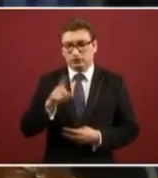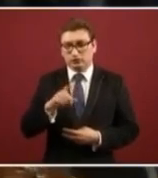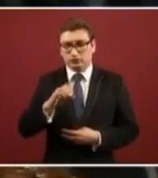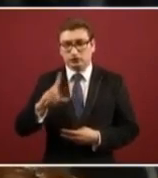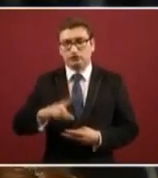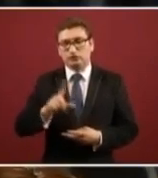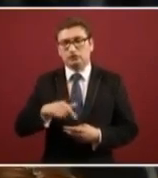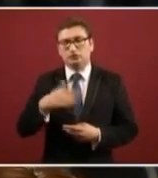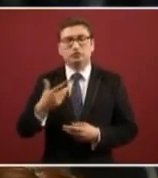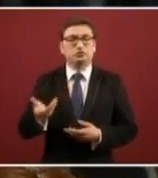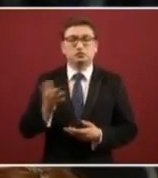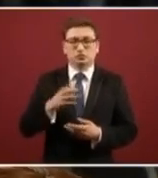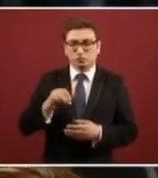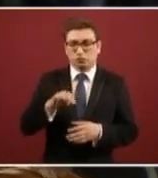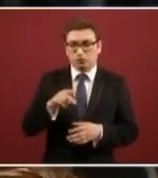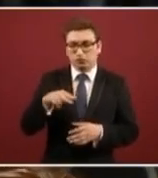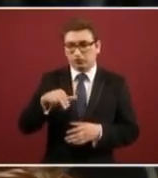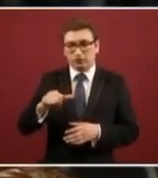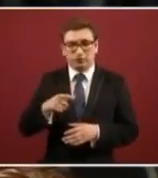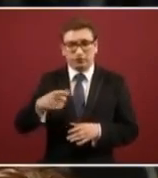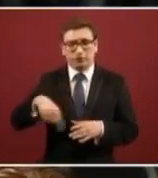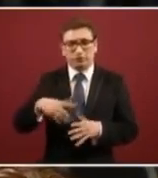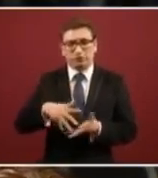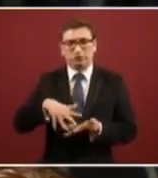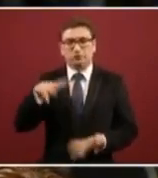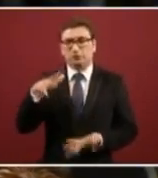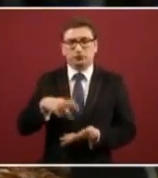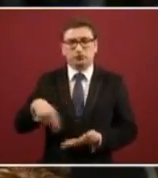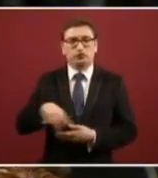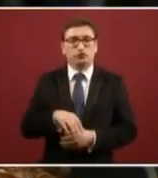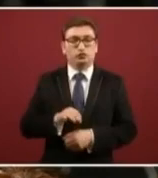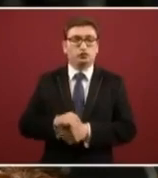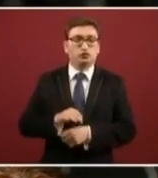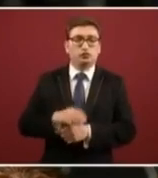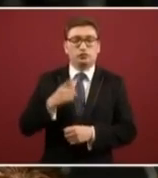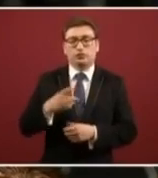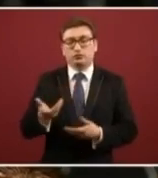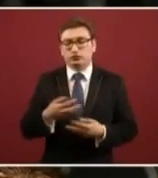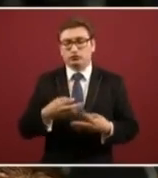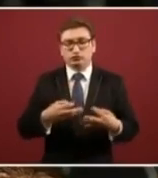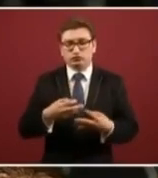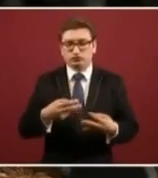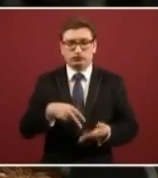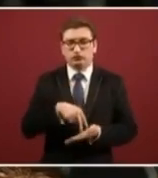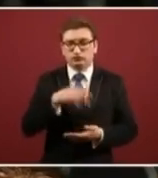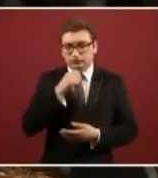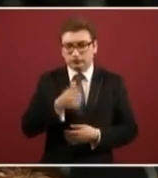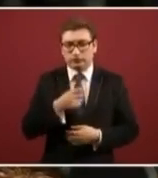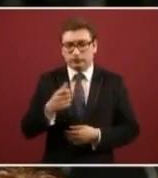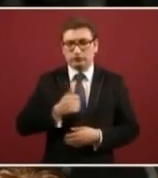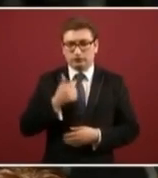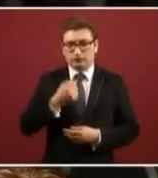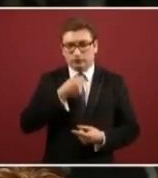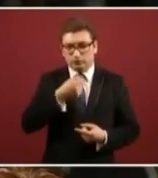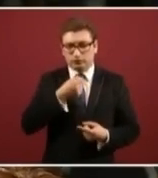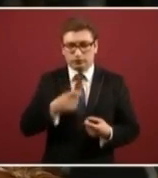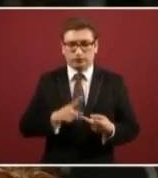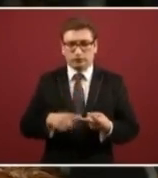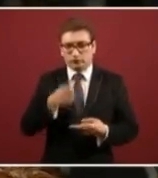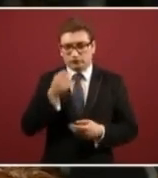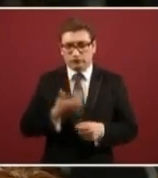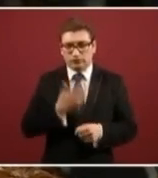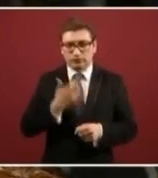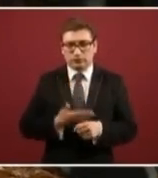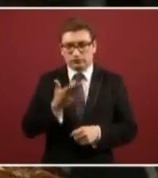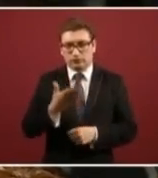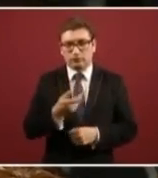la mayoría de Morena pues cubrió que fueran a comparecer esto? Y aprovechando ya el micrófono, al secretario me gustaría